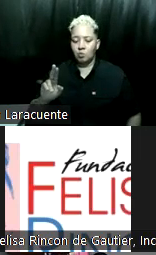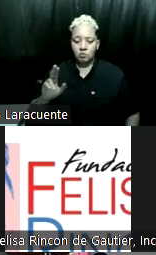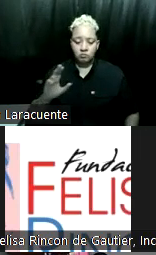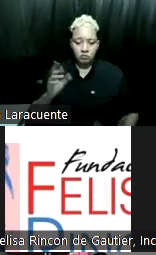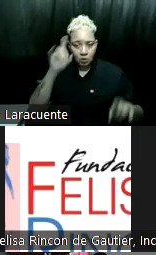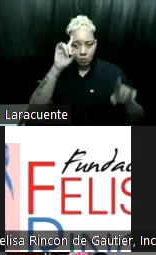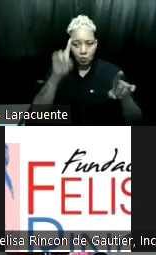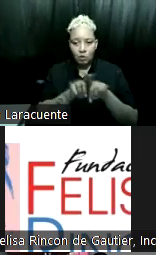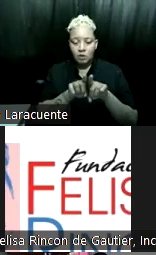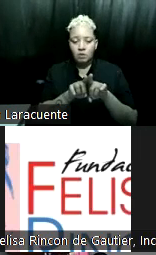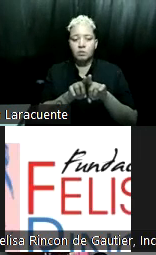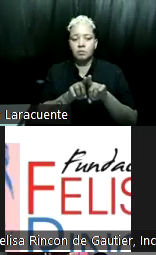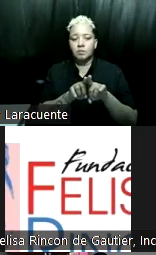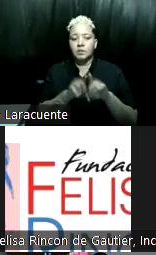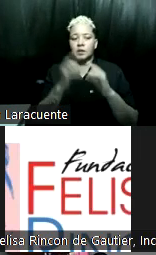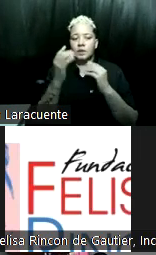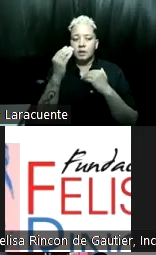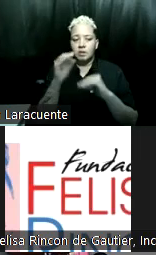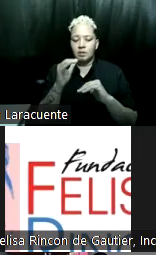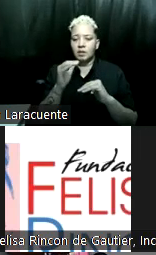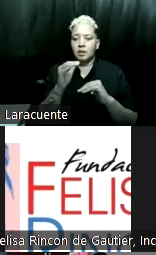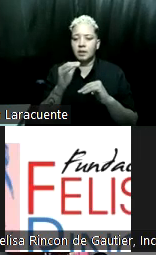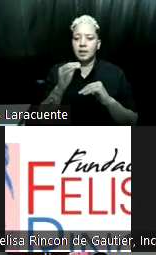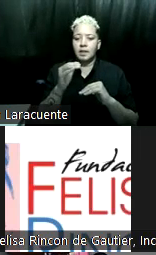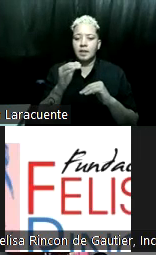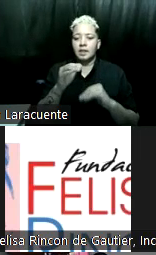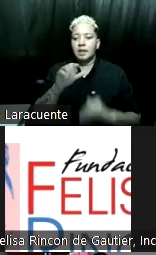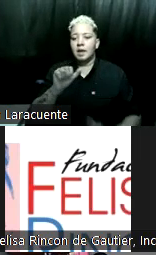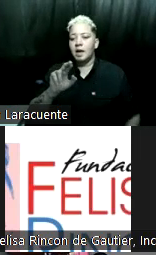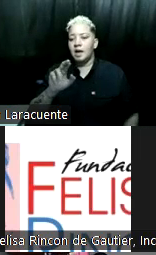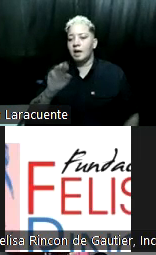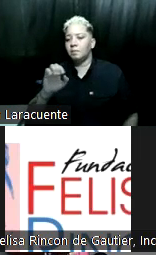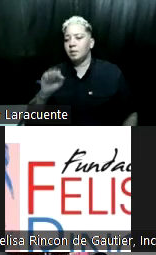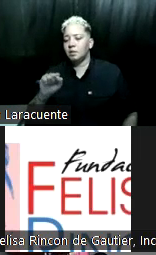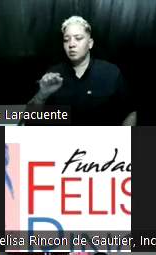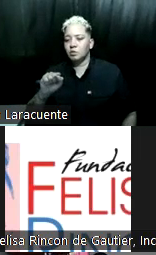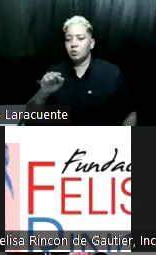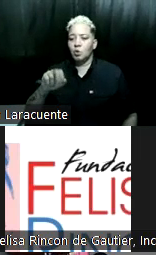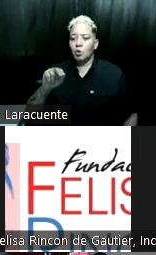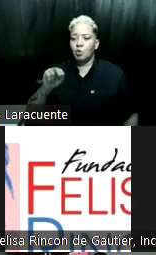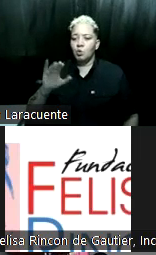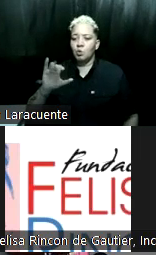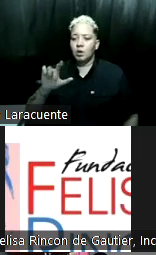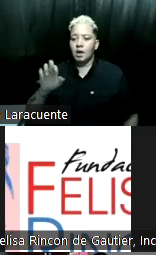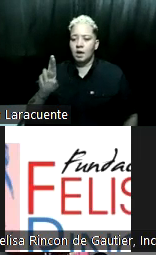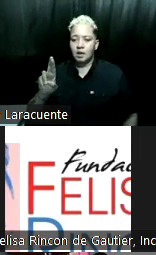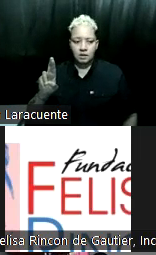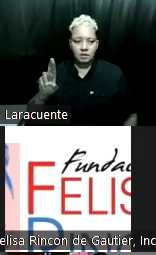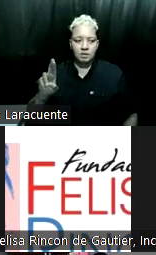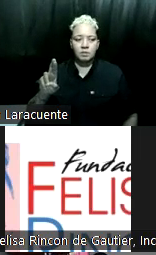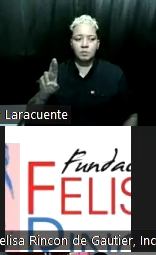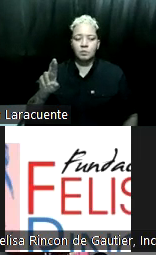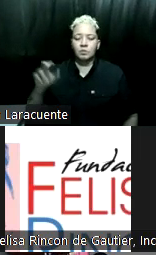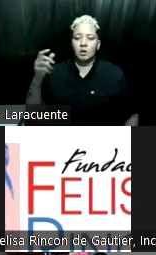en materia de limitación de armas nucleares, bajo la cercana sombra del secretario de Estado